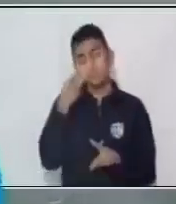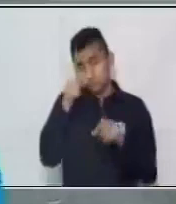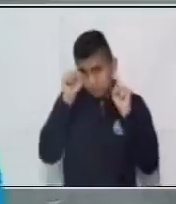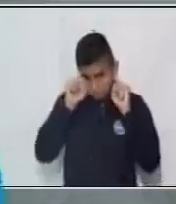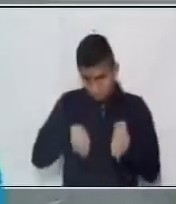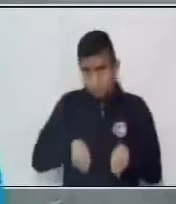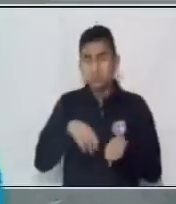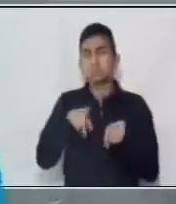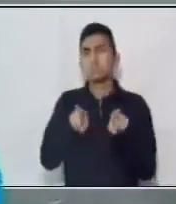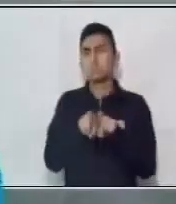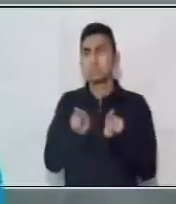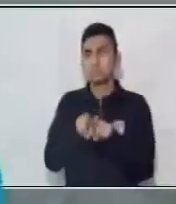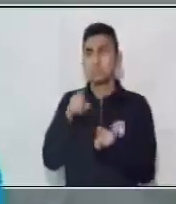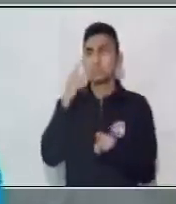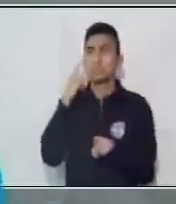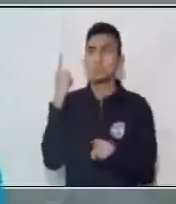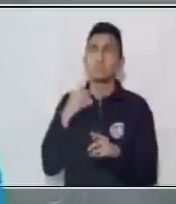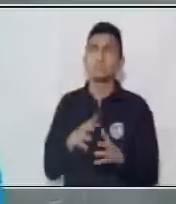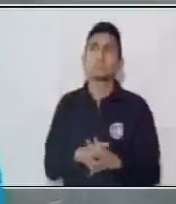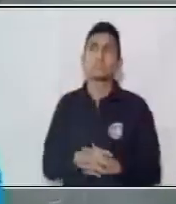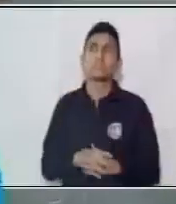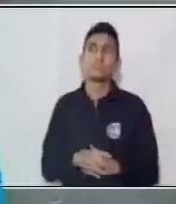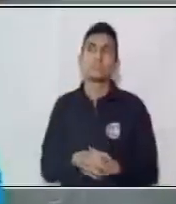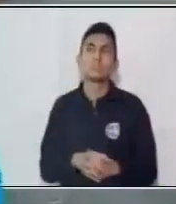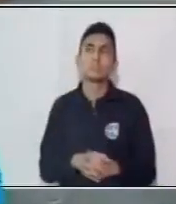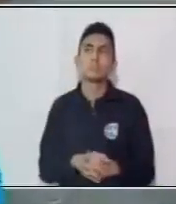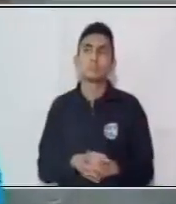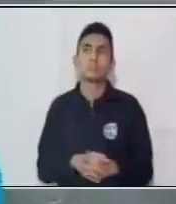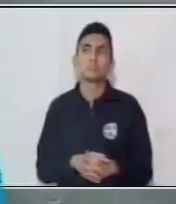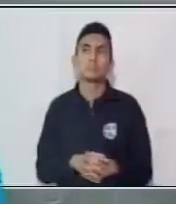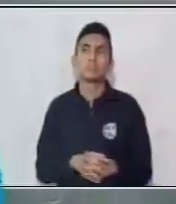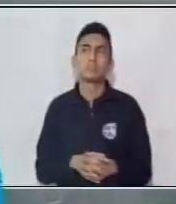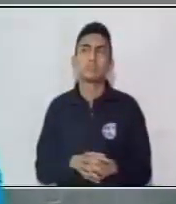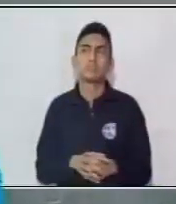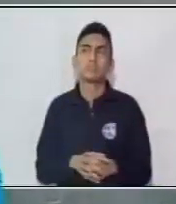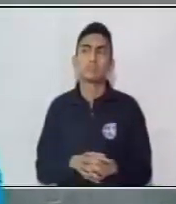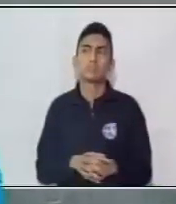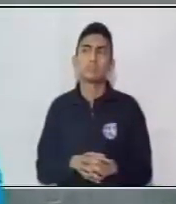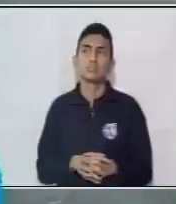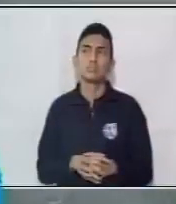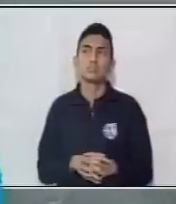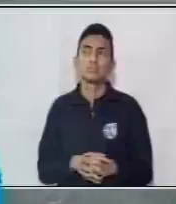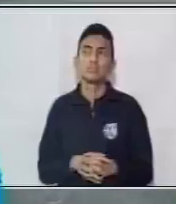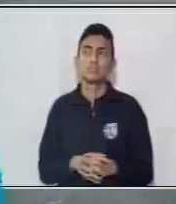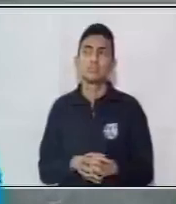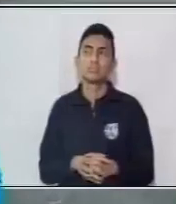¿Qué partes tiene el 3? Y el 3 solo tiene tercera.